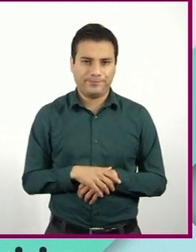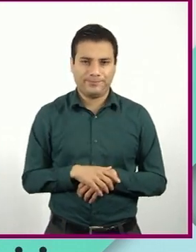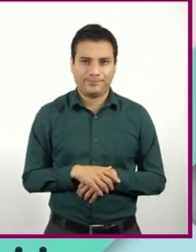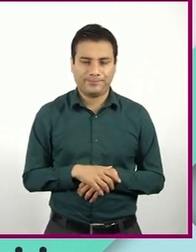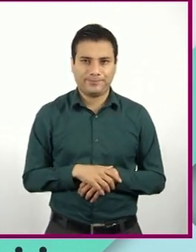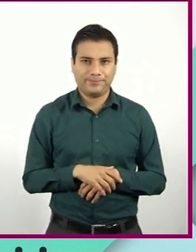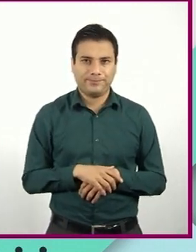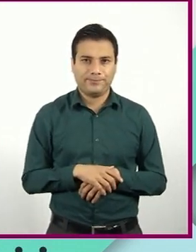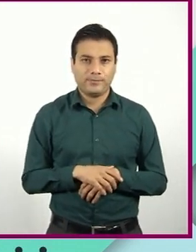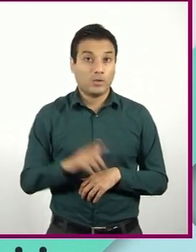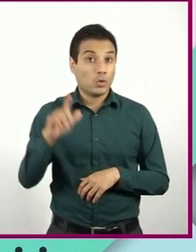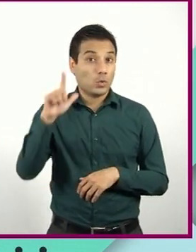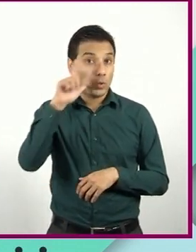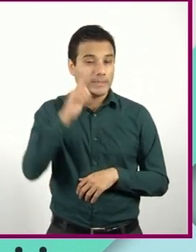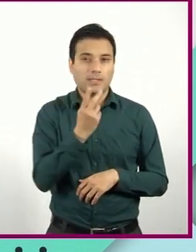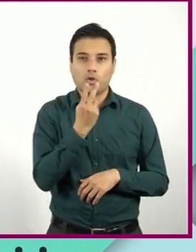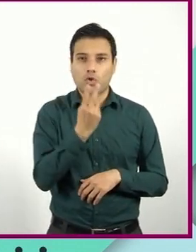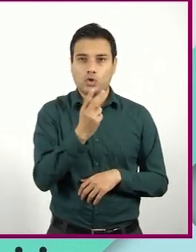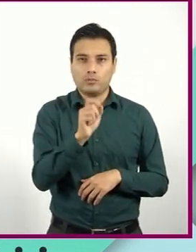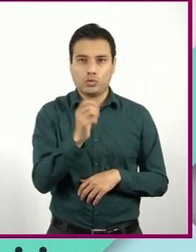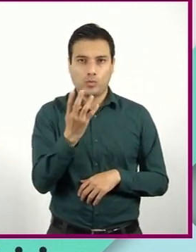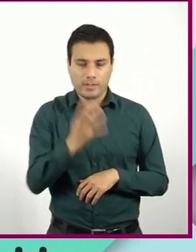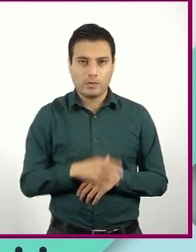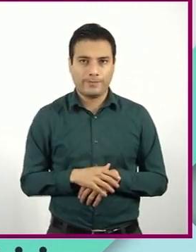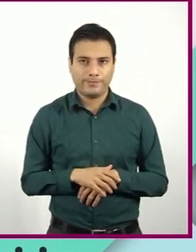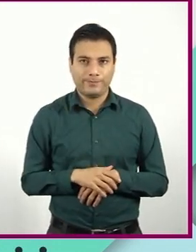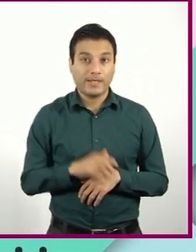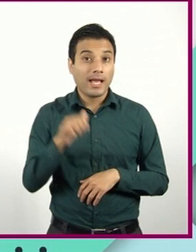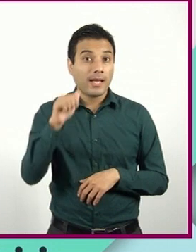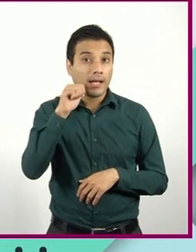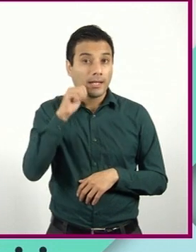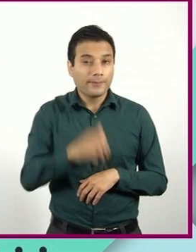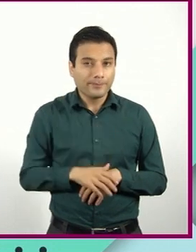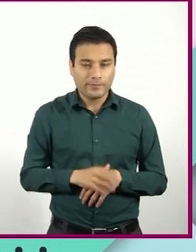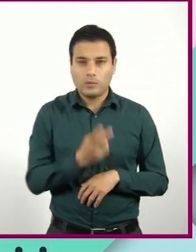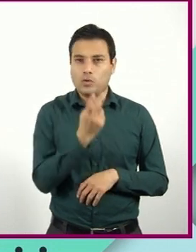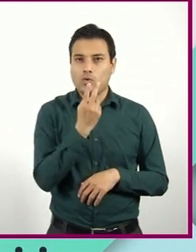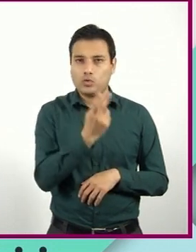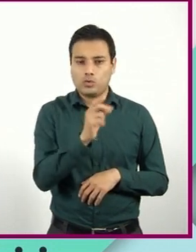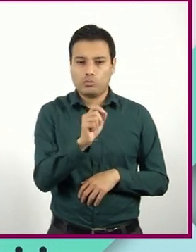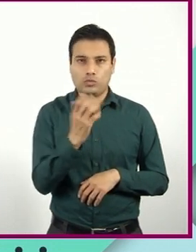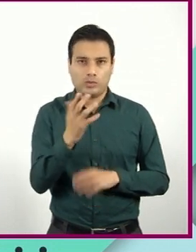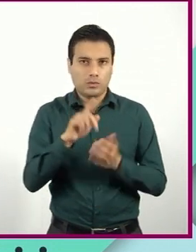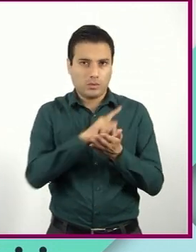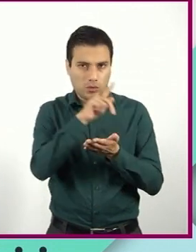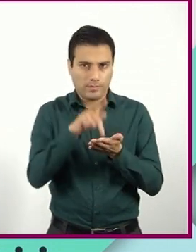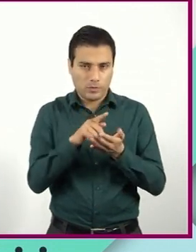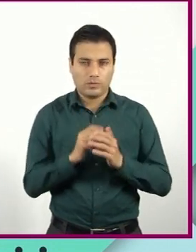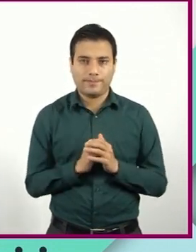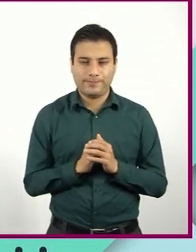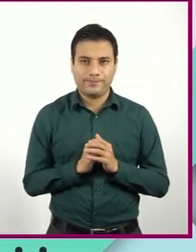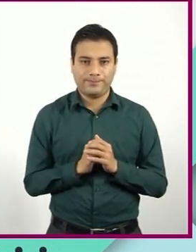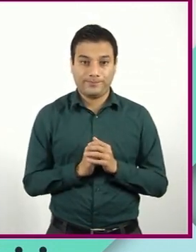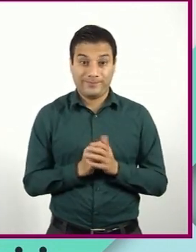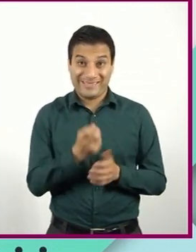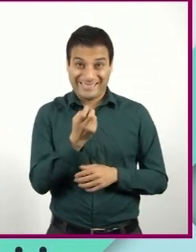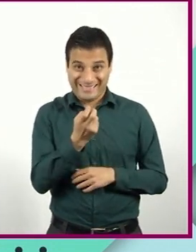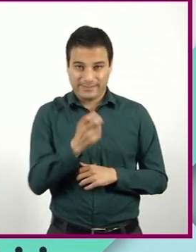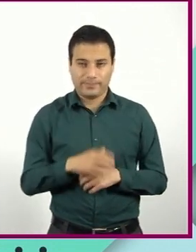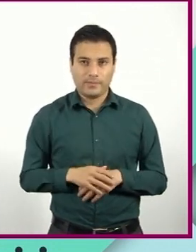recorrieron. Luis, 2.4 kilómetros y Ana, 2.5 kilómetros. A ese segmento